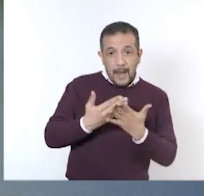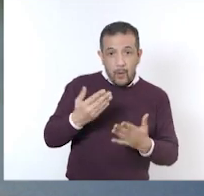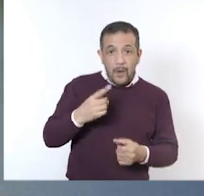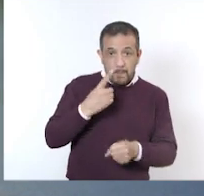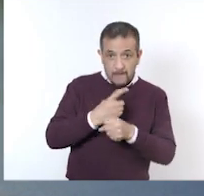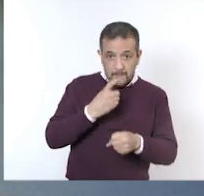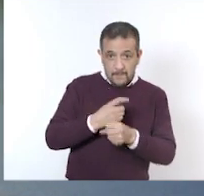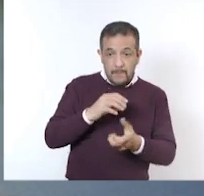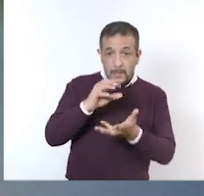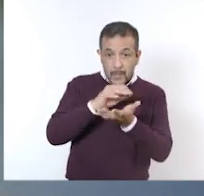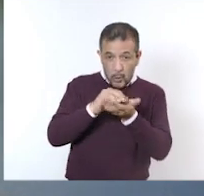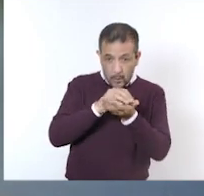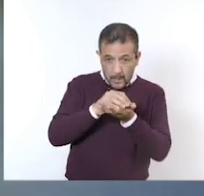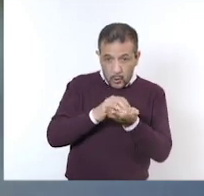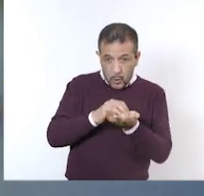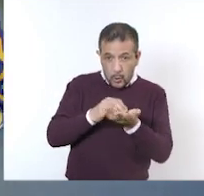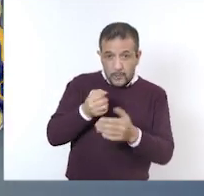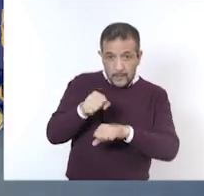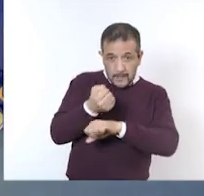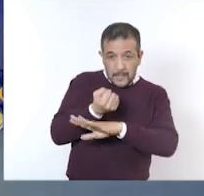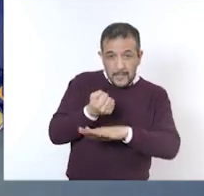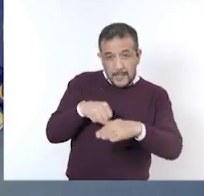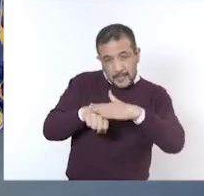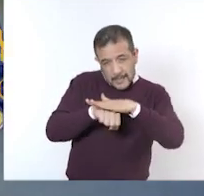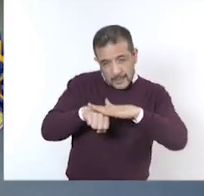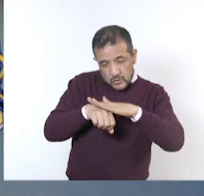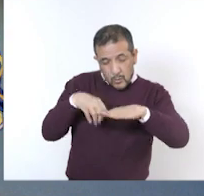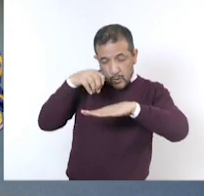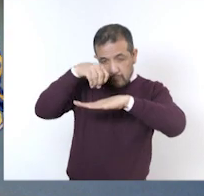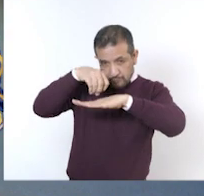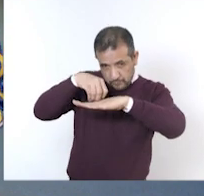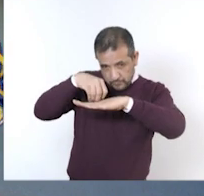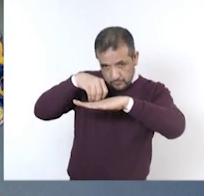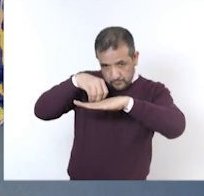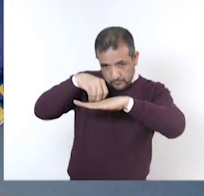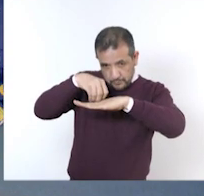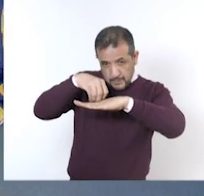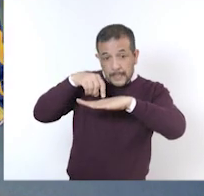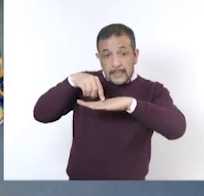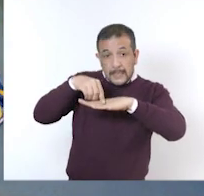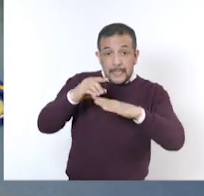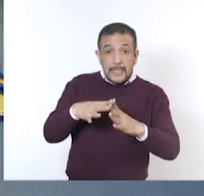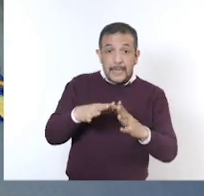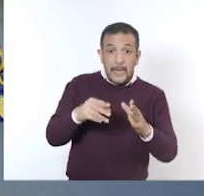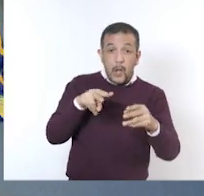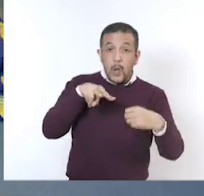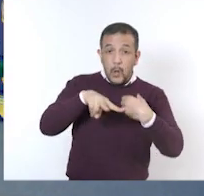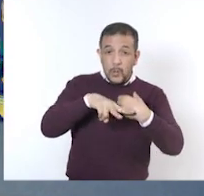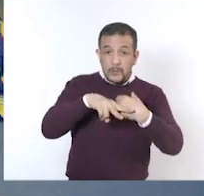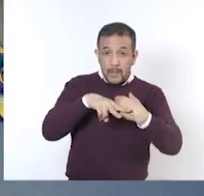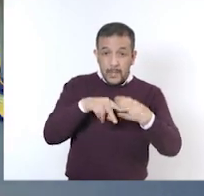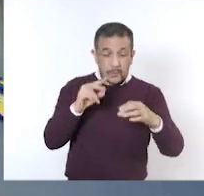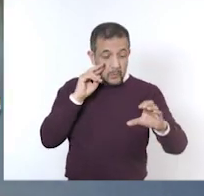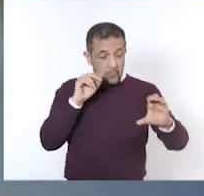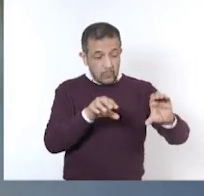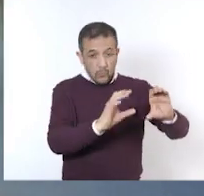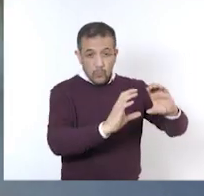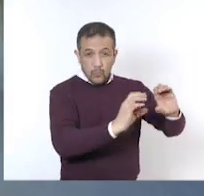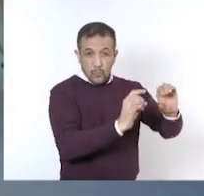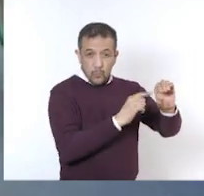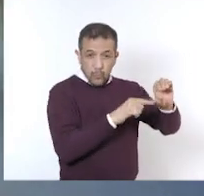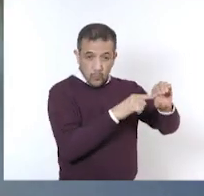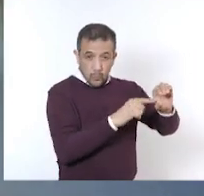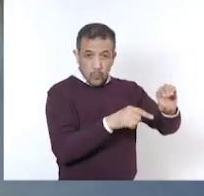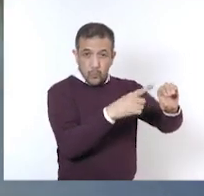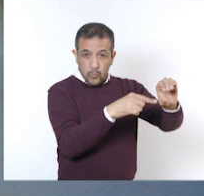tu pelota en el suelo y a través de golpes tienes que meter la pelota dentro de los vasos. Muy bien. Ahorita lo